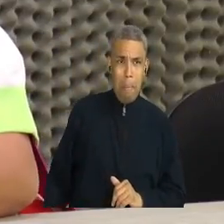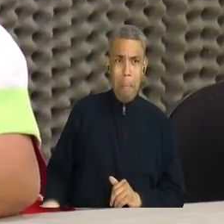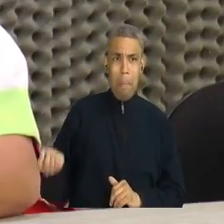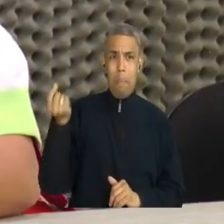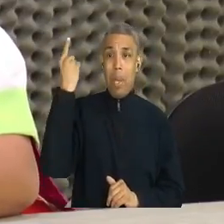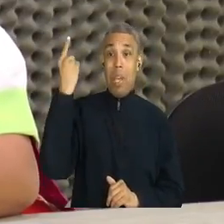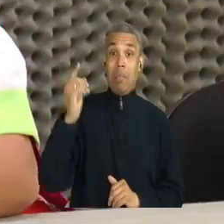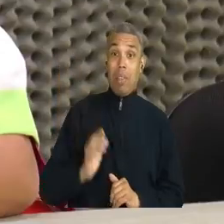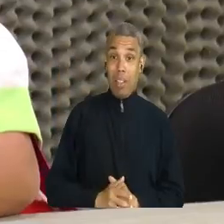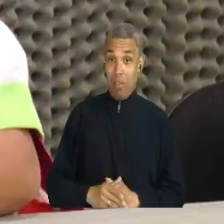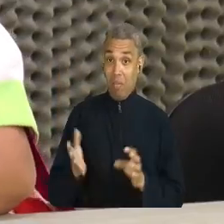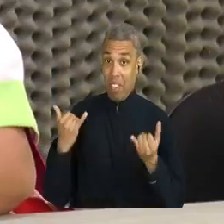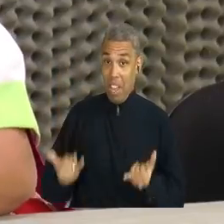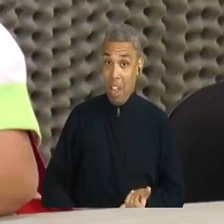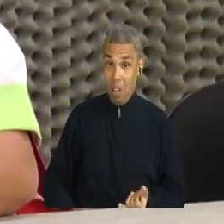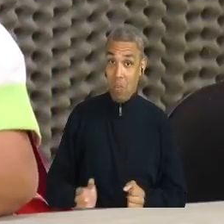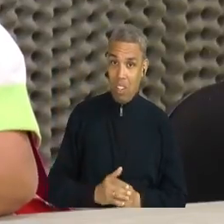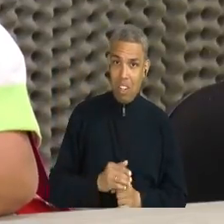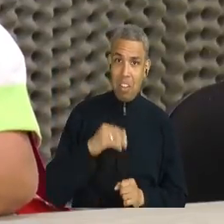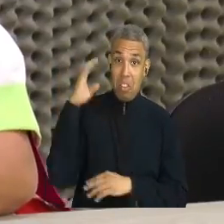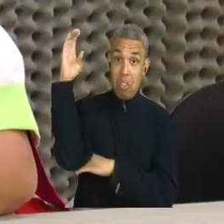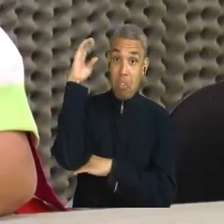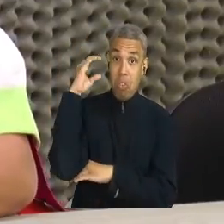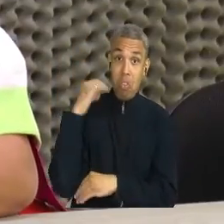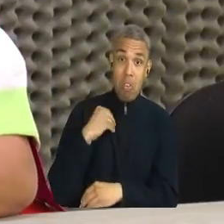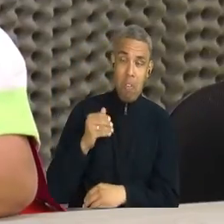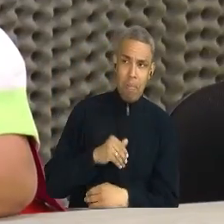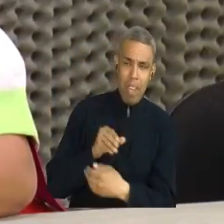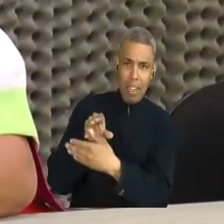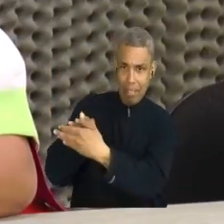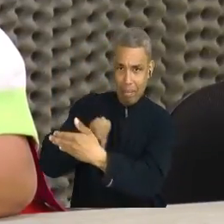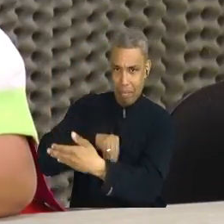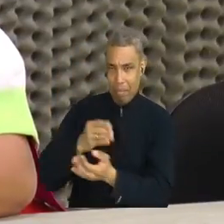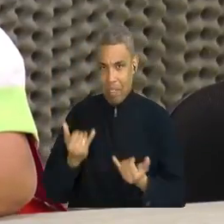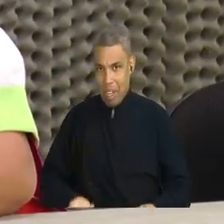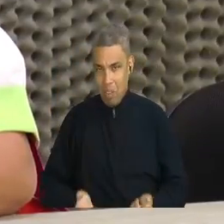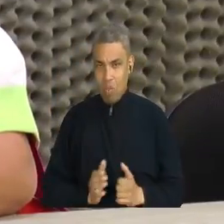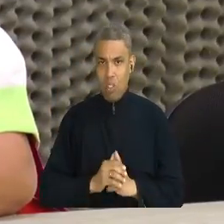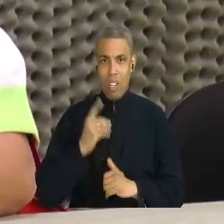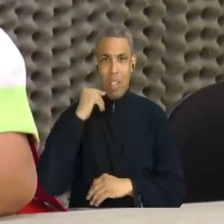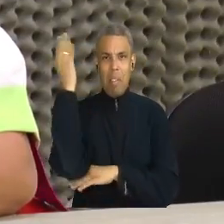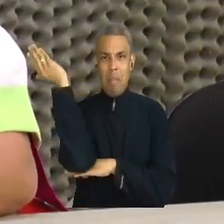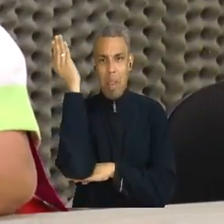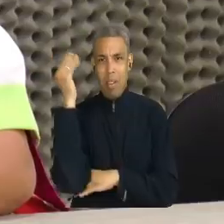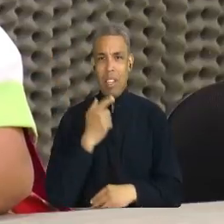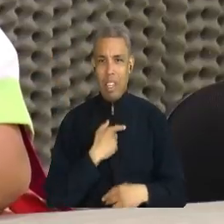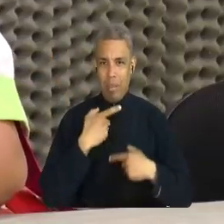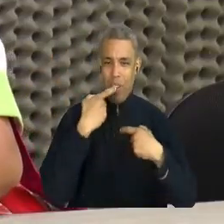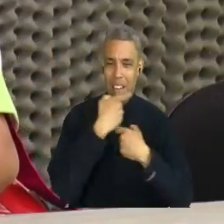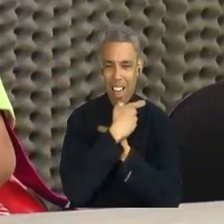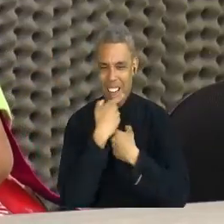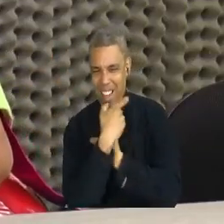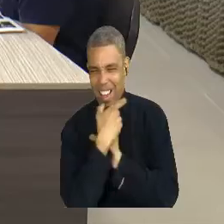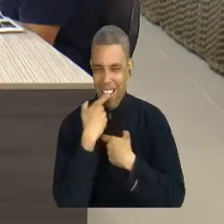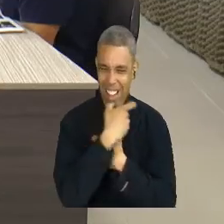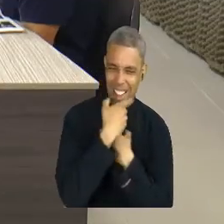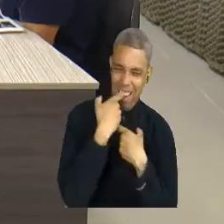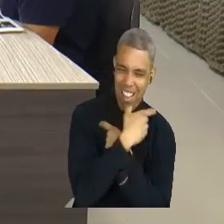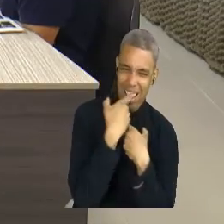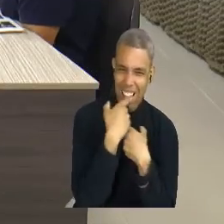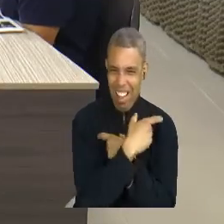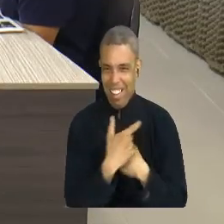permite la sensibilización, porque hacemos exactamente lo que dice la película. La risoterapia. Sí. ¿De qué te